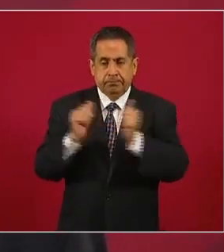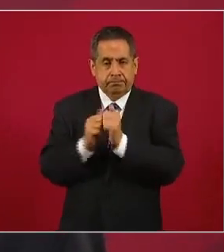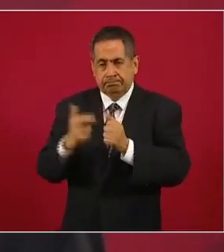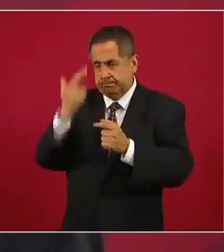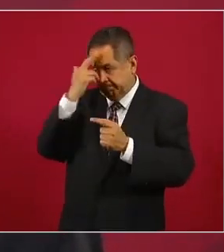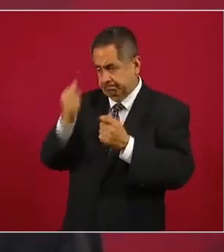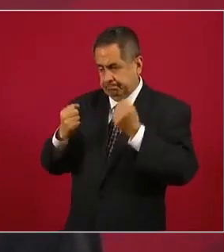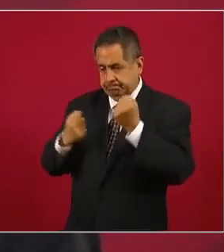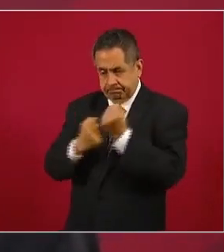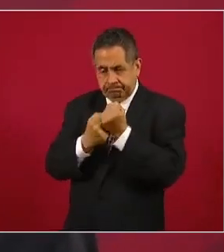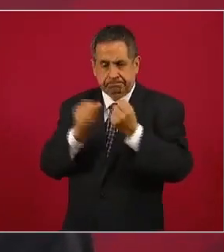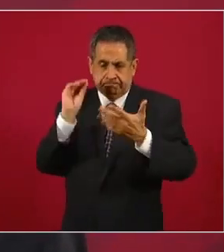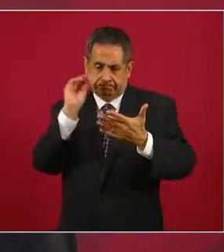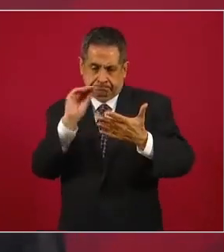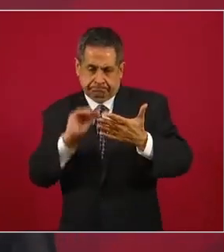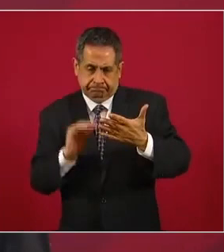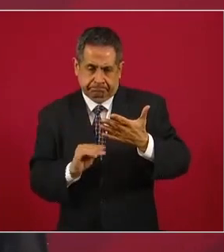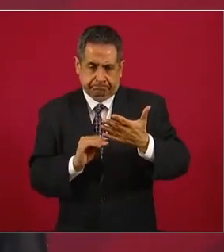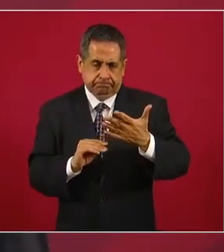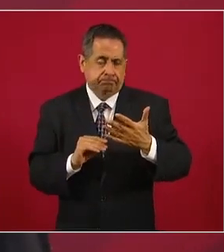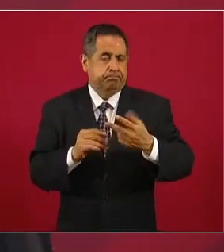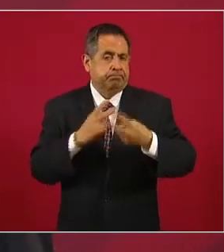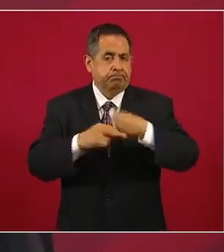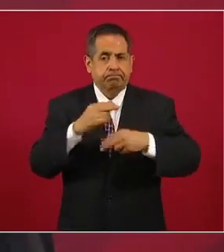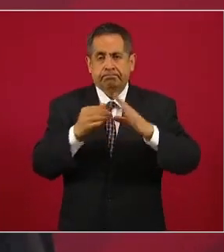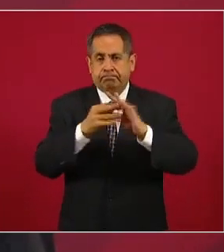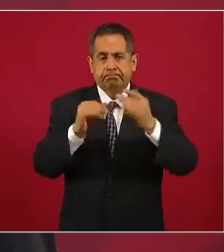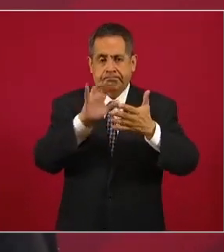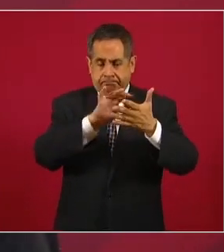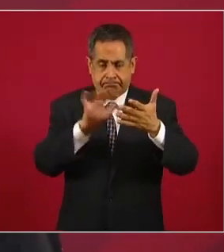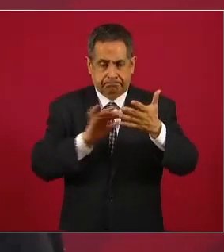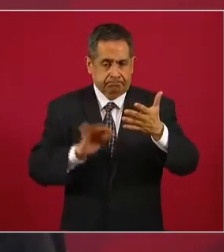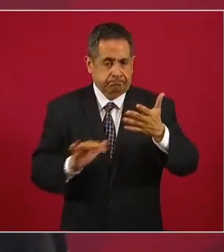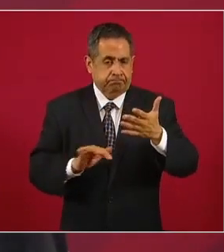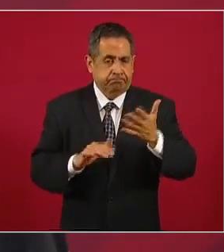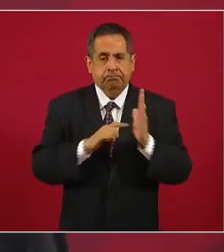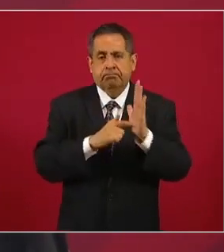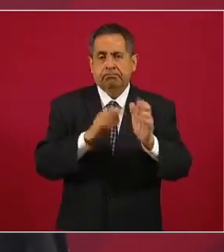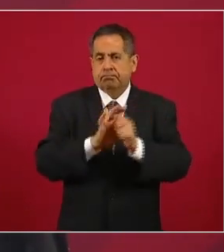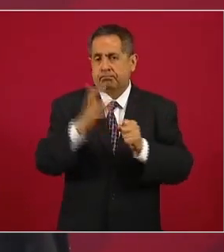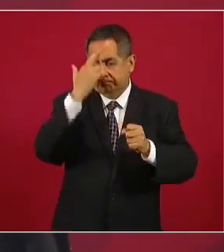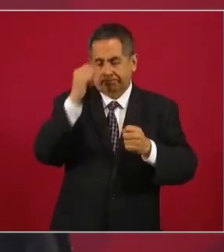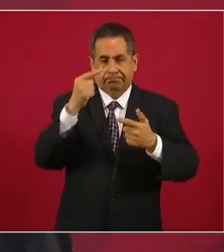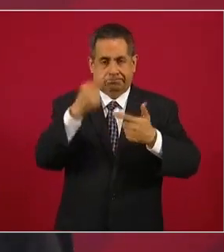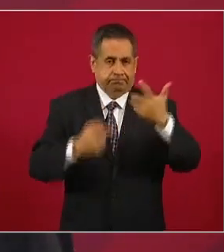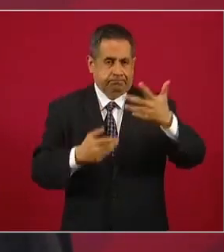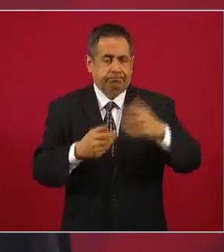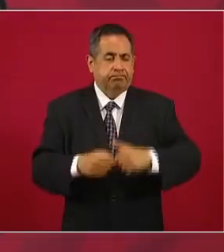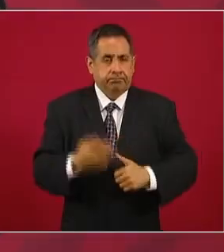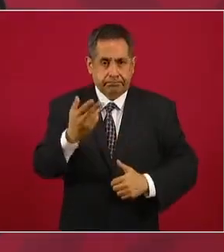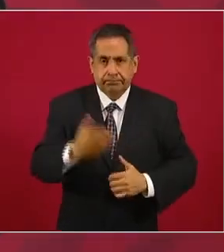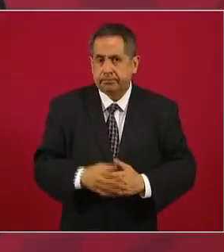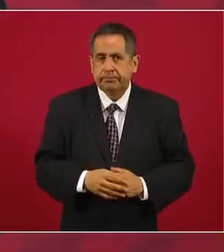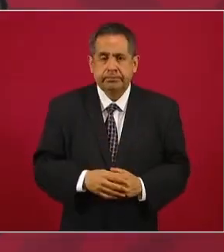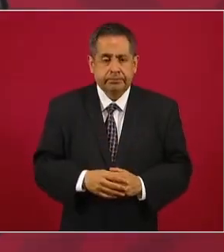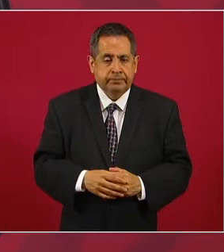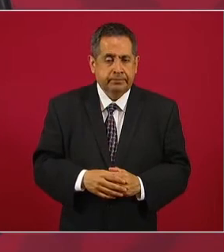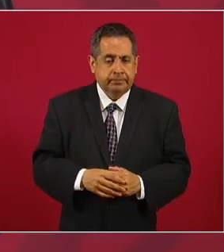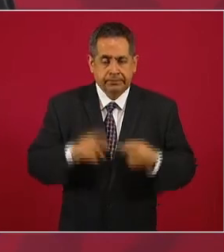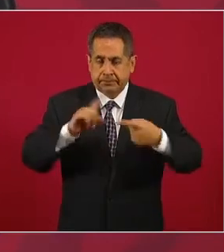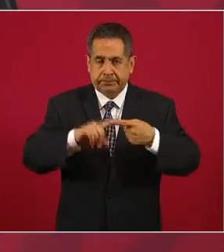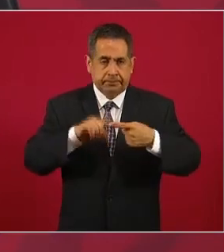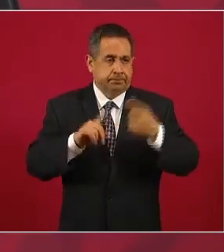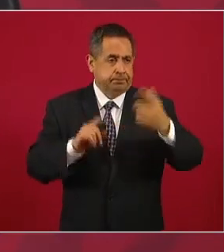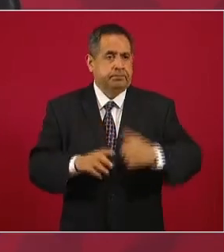fundamenta en la siguiente exposición de motivos.